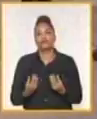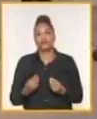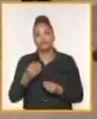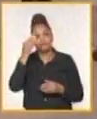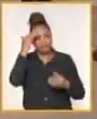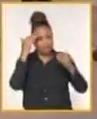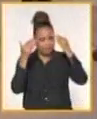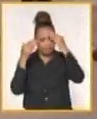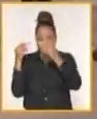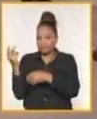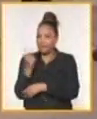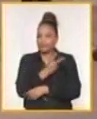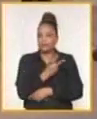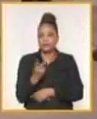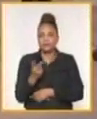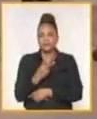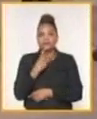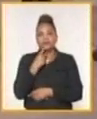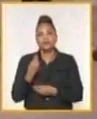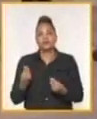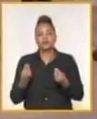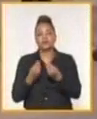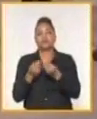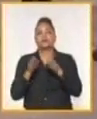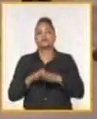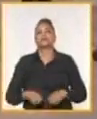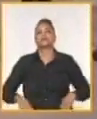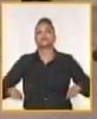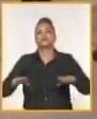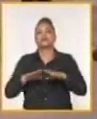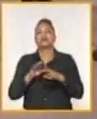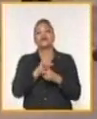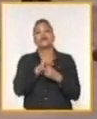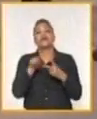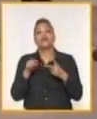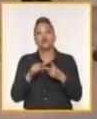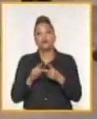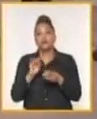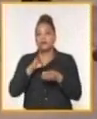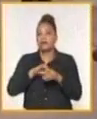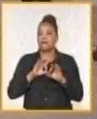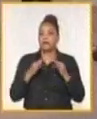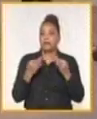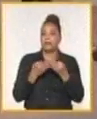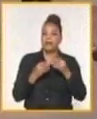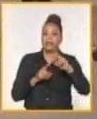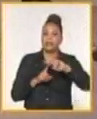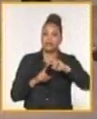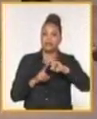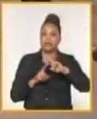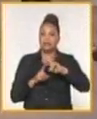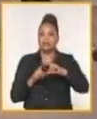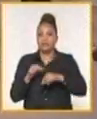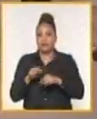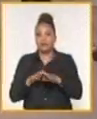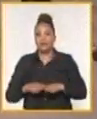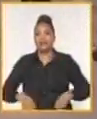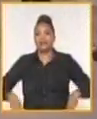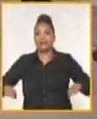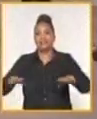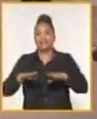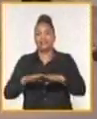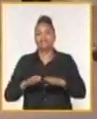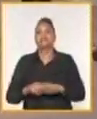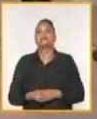gracias a ambos por acompañarnos una vez más. Ambos son parte de la familia de RT. Disculpen, estaba pensando en RT.